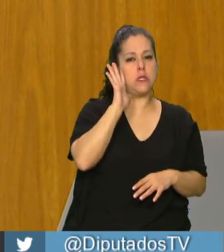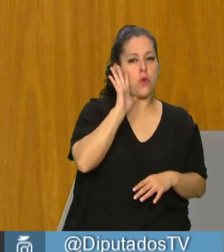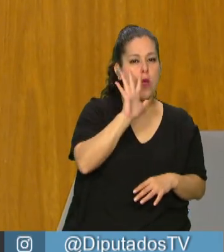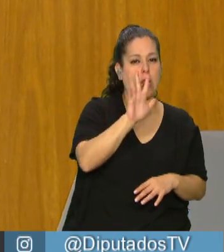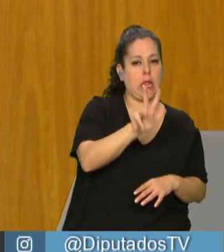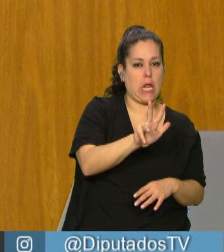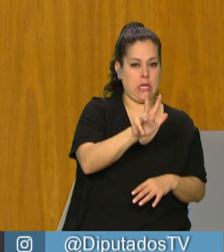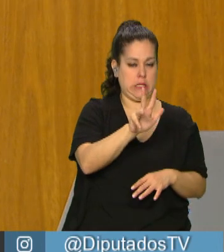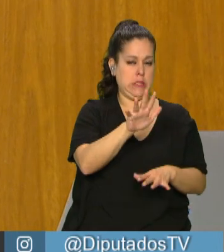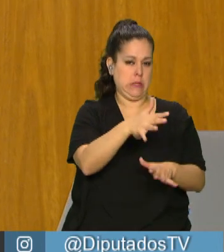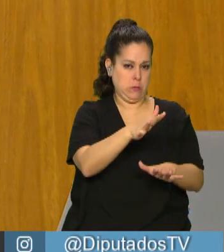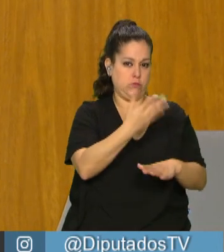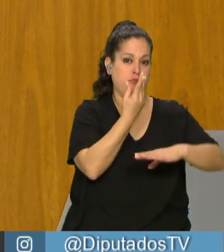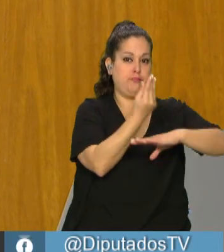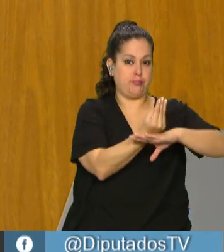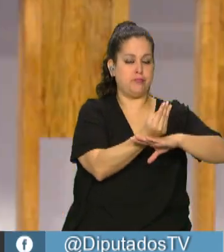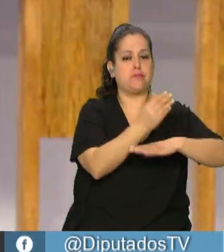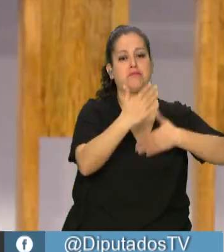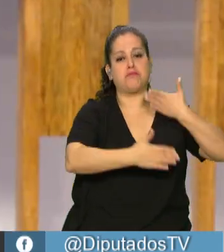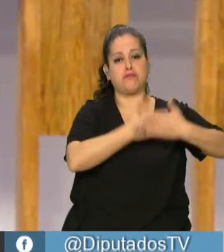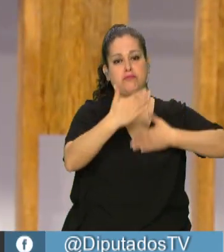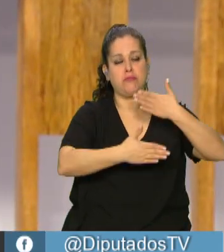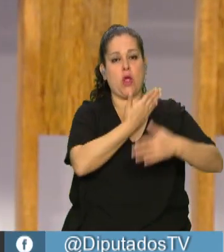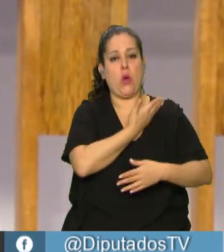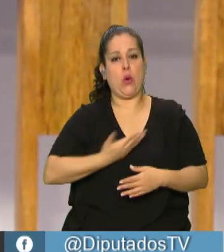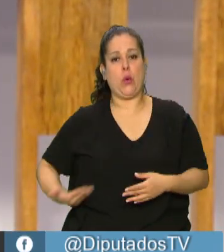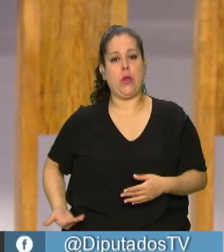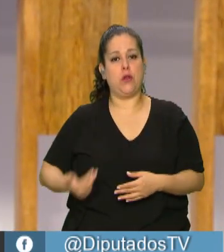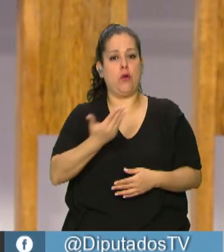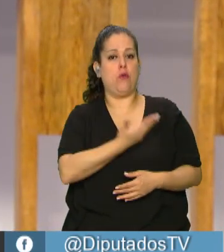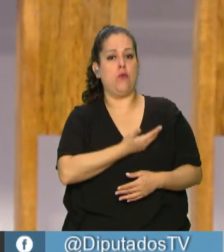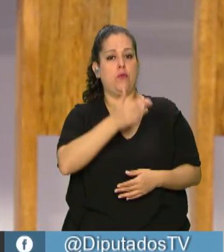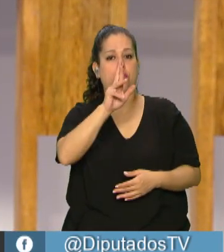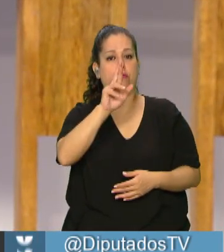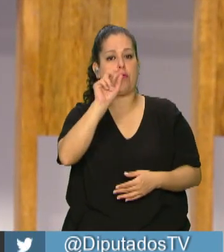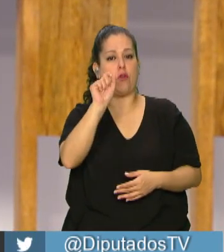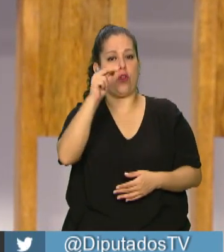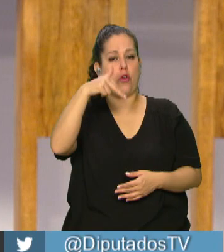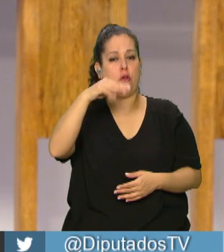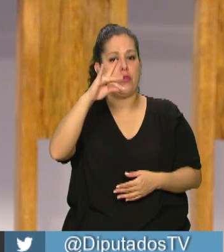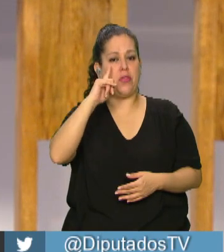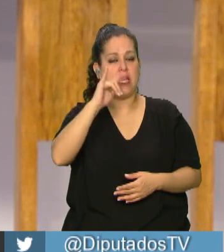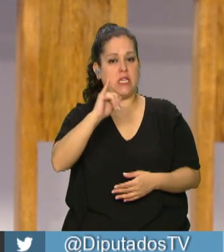53 y otro durante el gobierno de Frondizi en el año